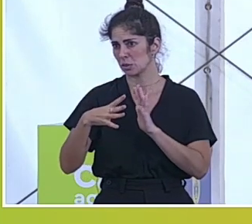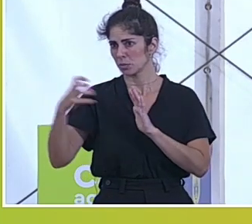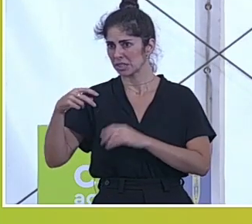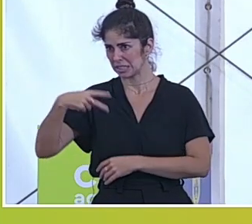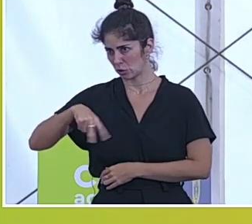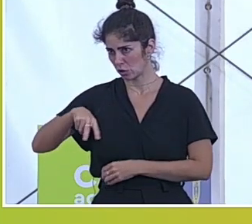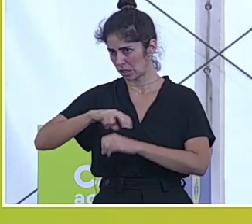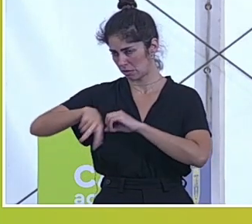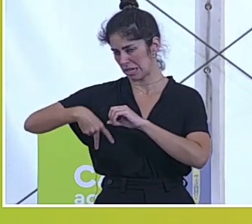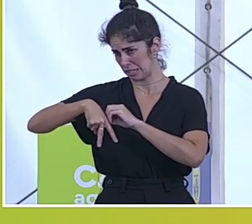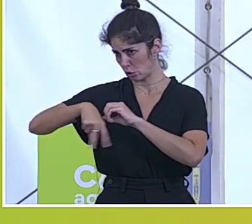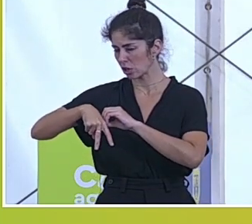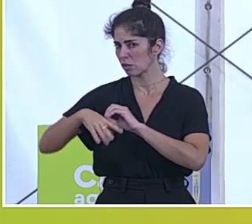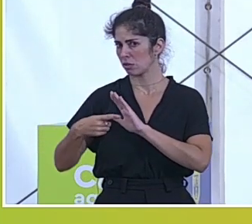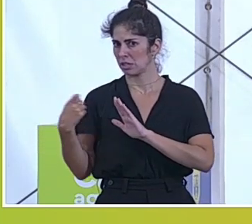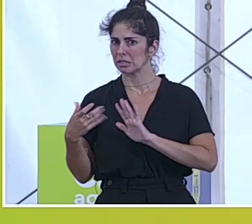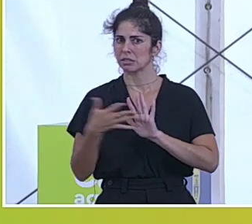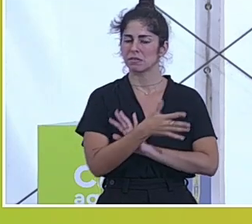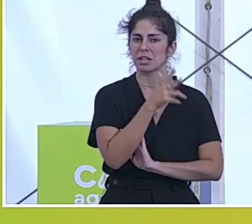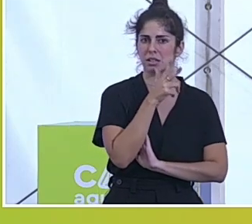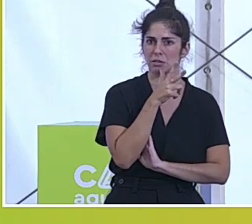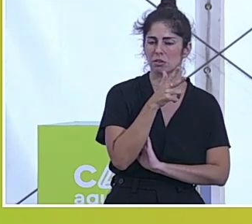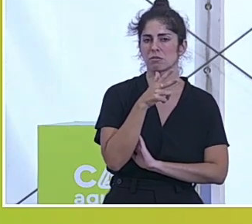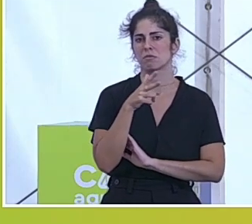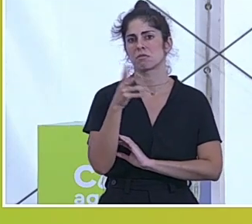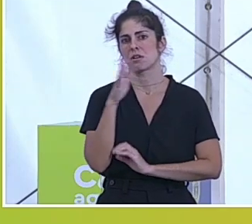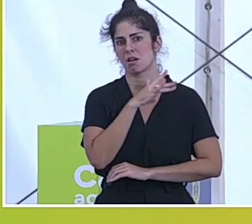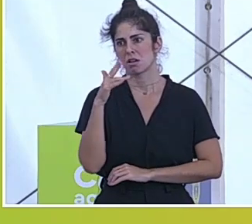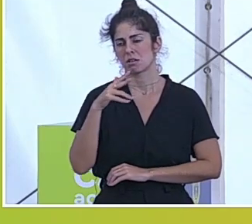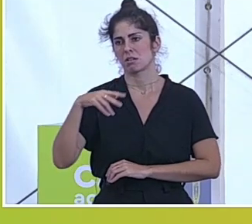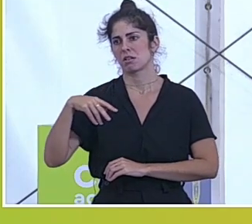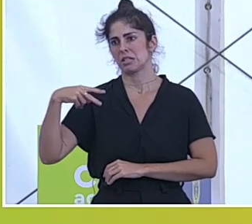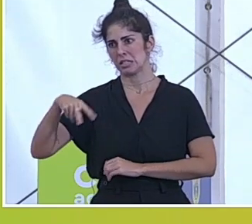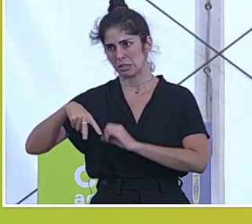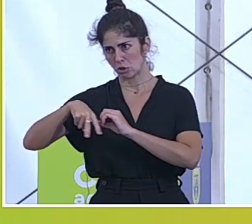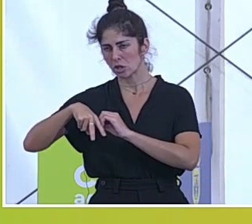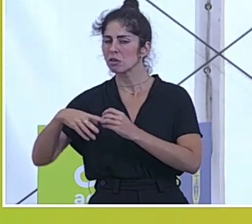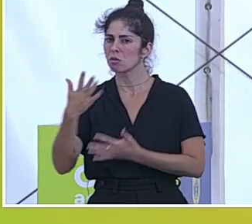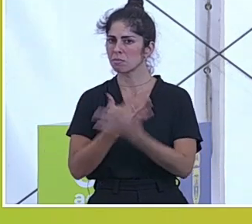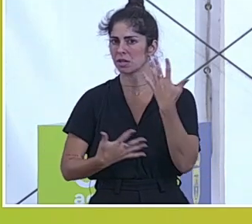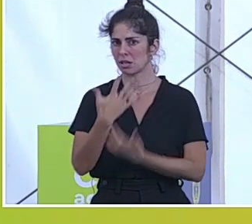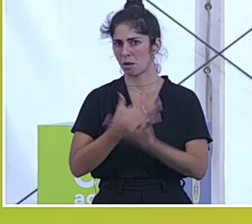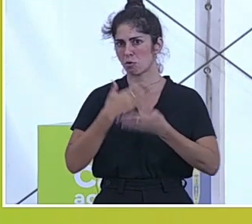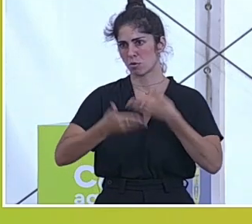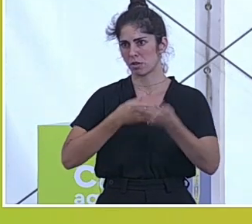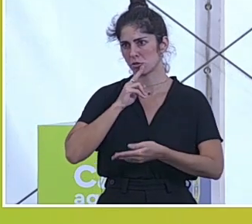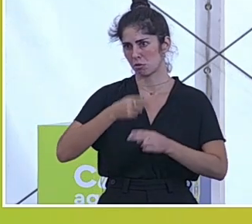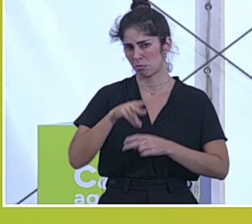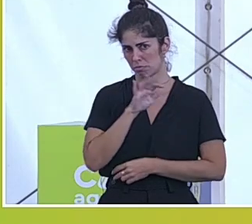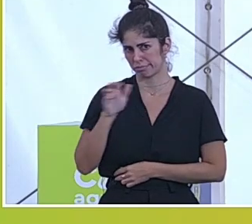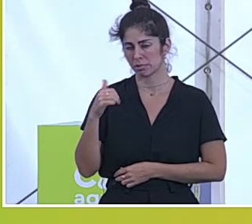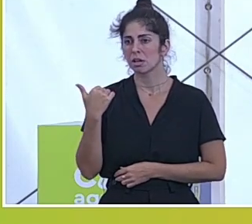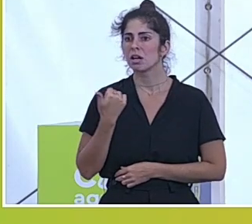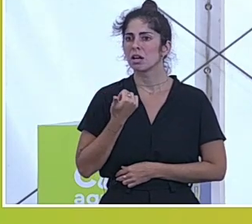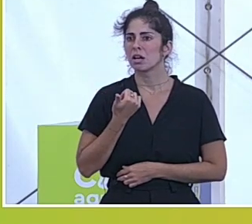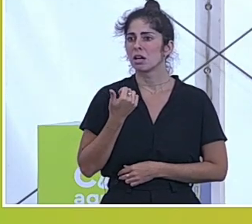cogemos el hidrógeno y el nitrógeno y lo combinamos en un proceso que se llama Haber-Bosch para producir el amoníaco verde. Si